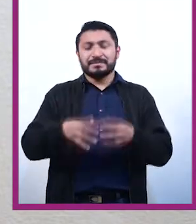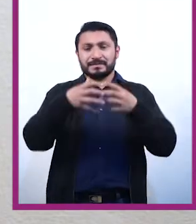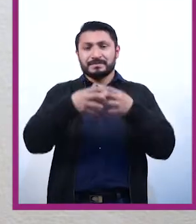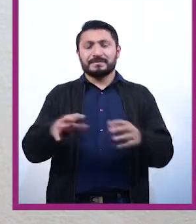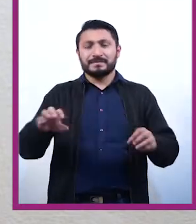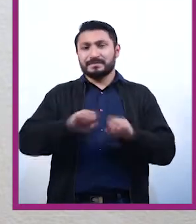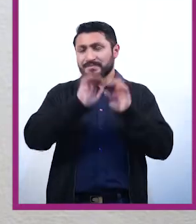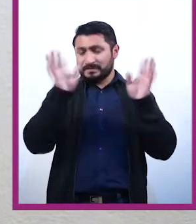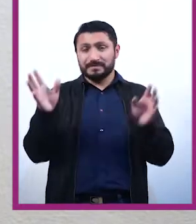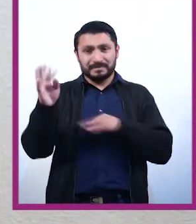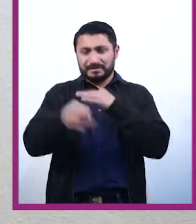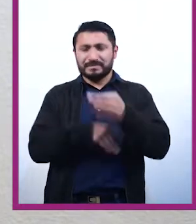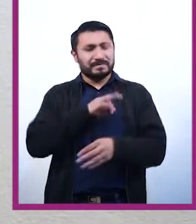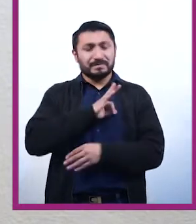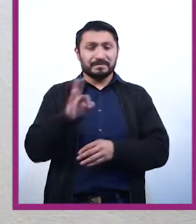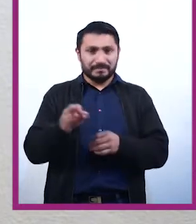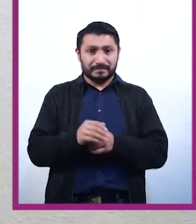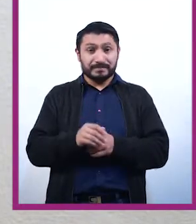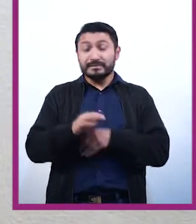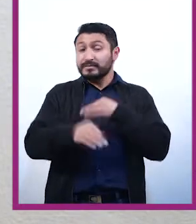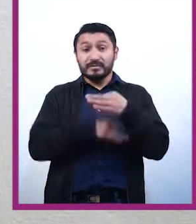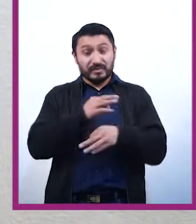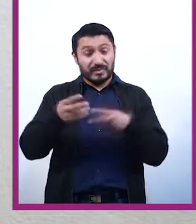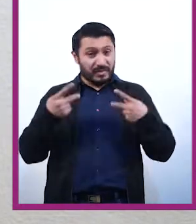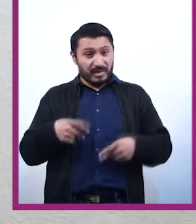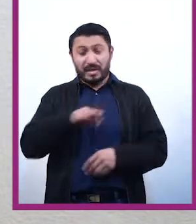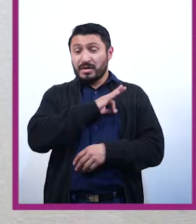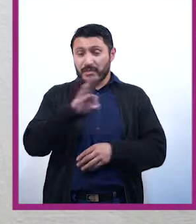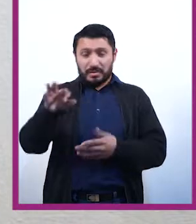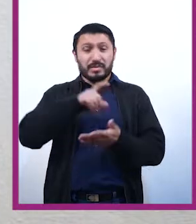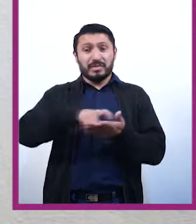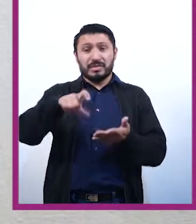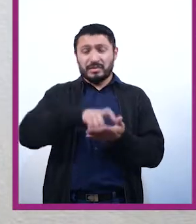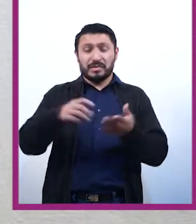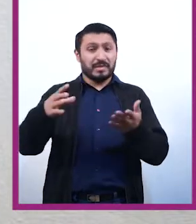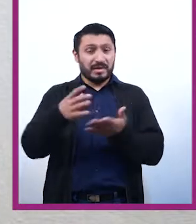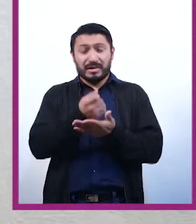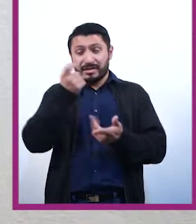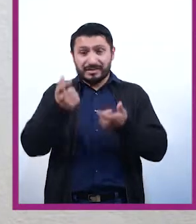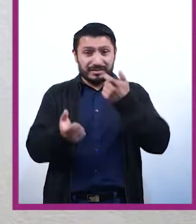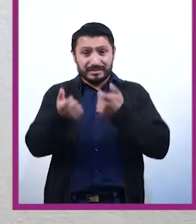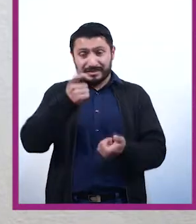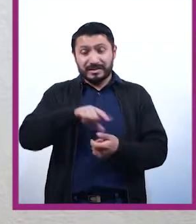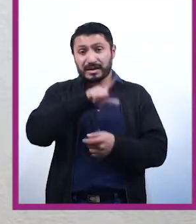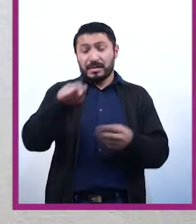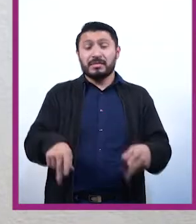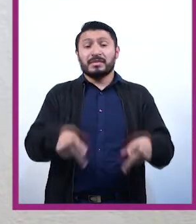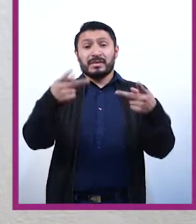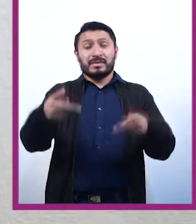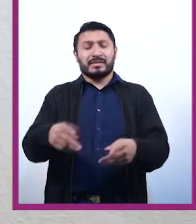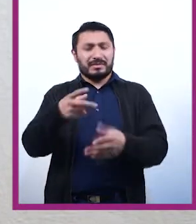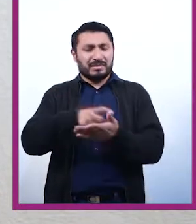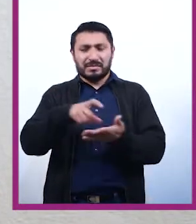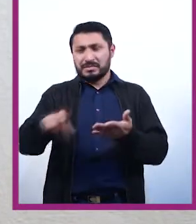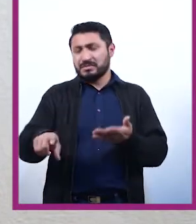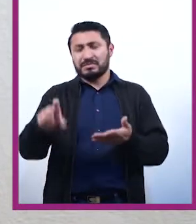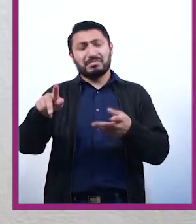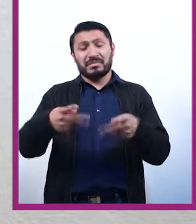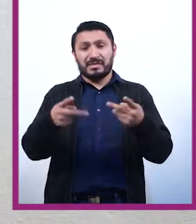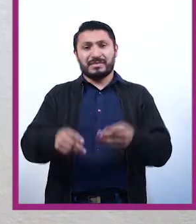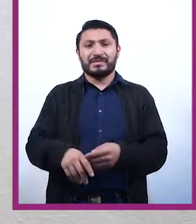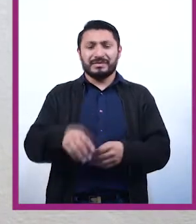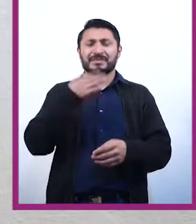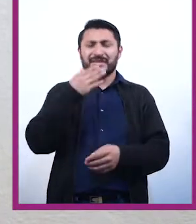país y sistema maravilloso en el que todo se puede. Todos podemos comprar y ganar dinero con lo que compramos y después lo vendemos.